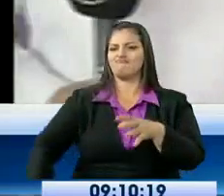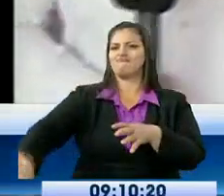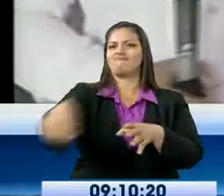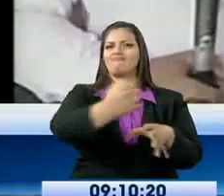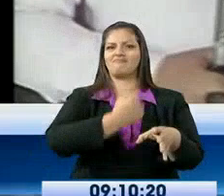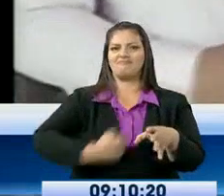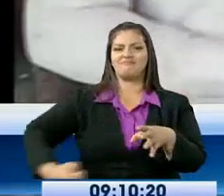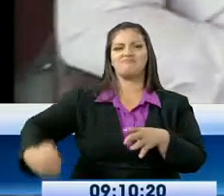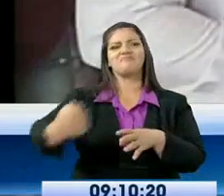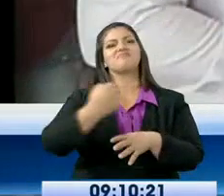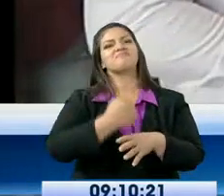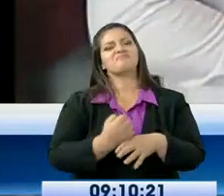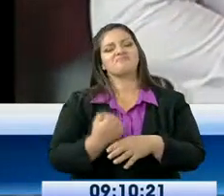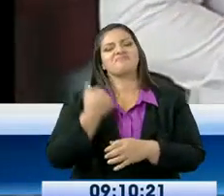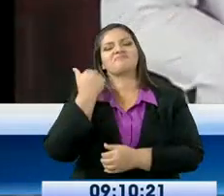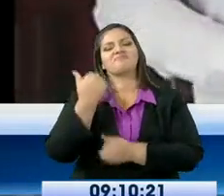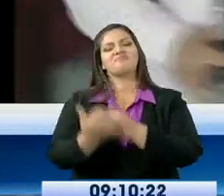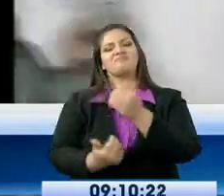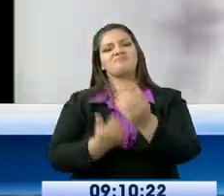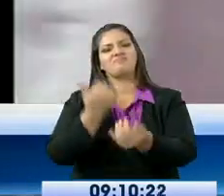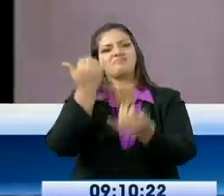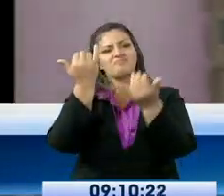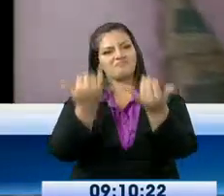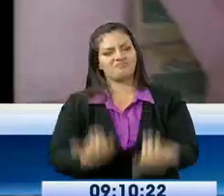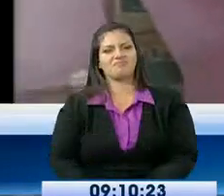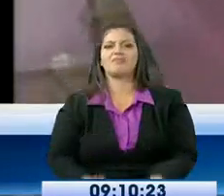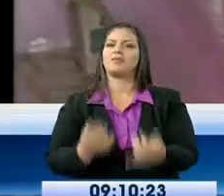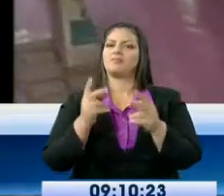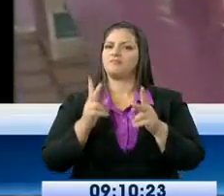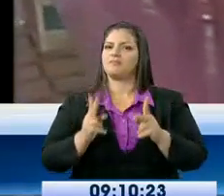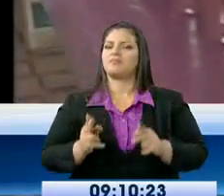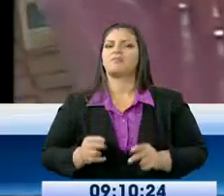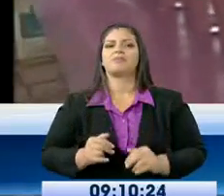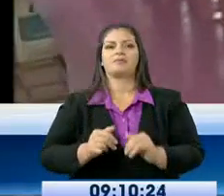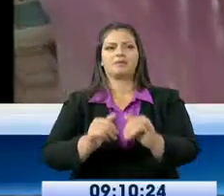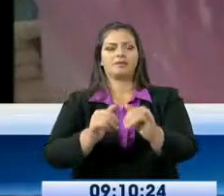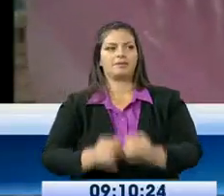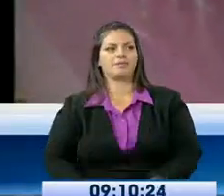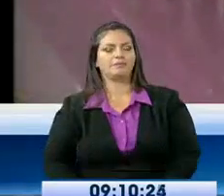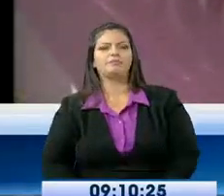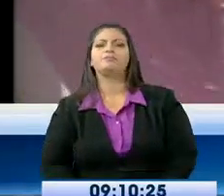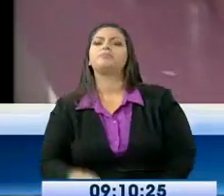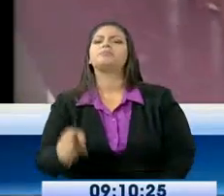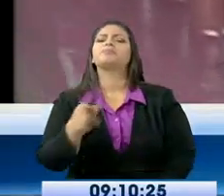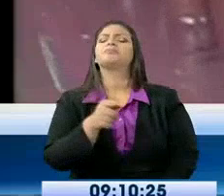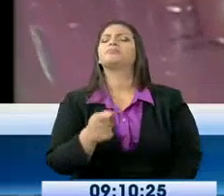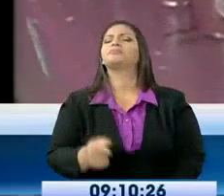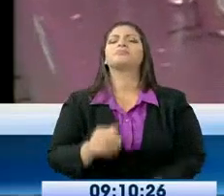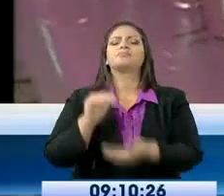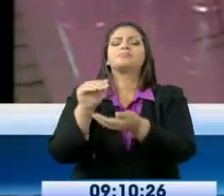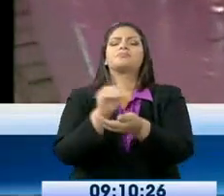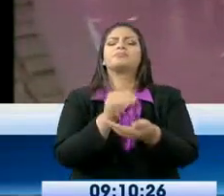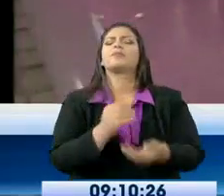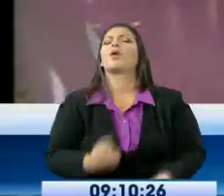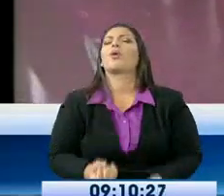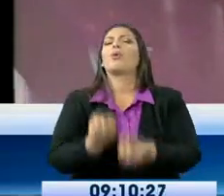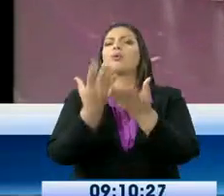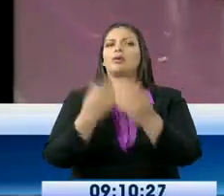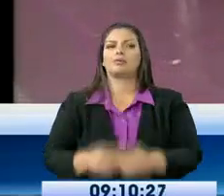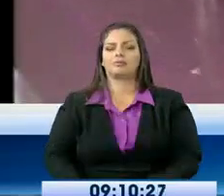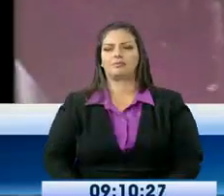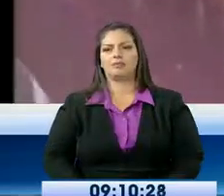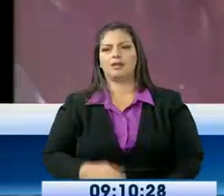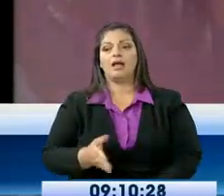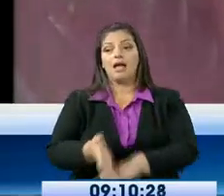cual. Y ahora, ¿cuántos vasos hay aquí? Muy buenos días. Por Dios, ¿cuántos vasos va a sacar? Bueno, lo que pasa es que tengo que entregar 200